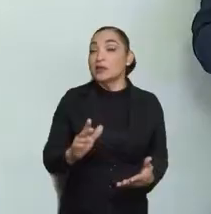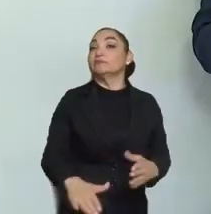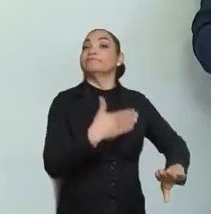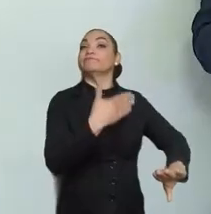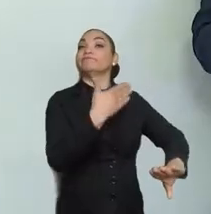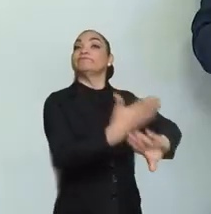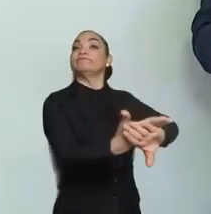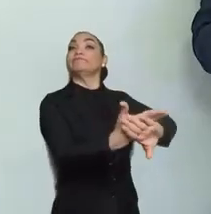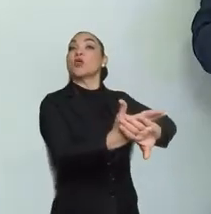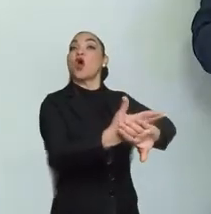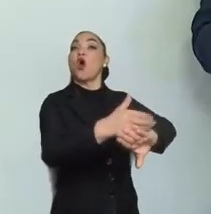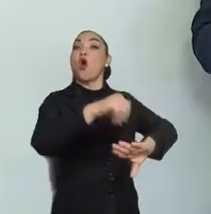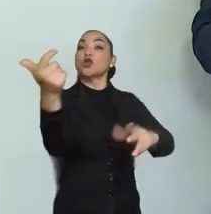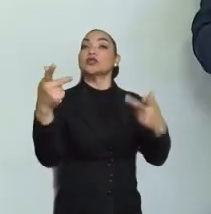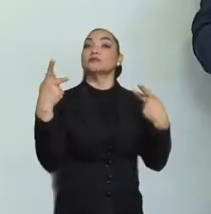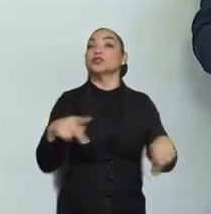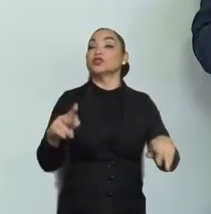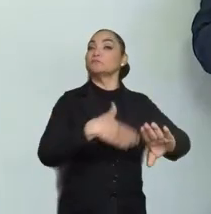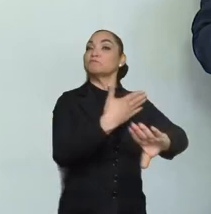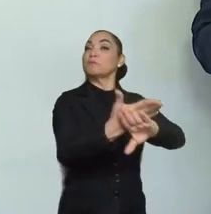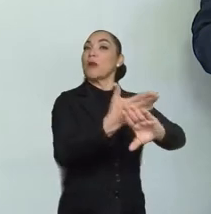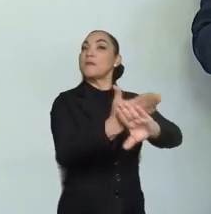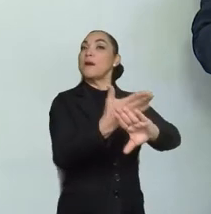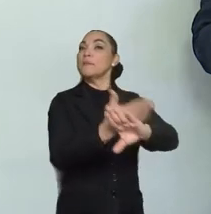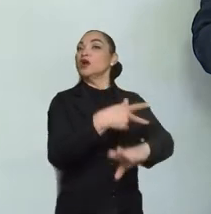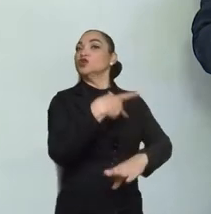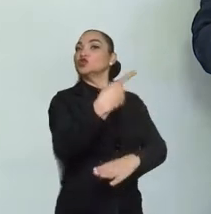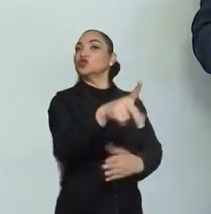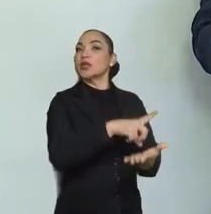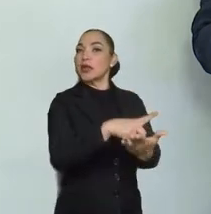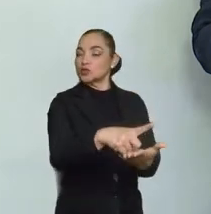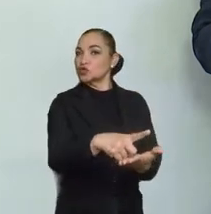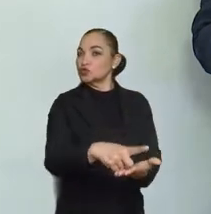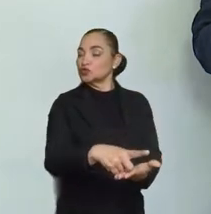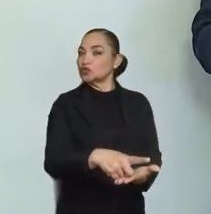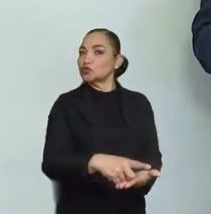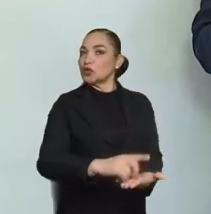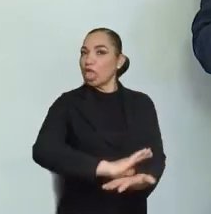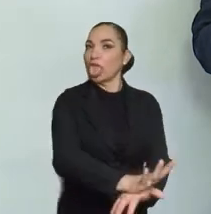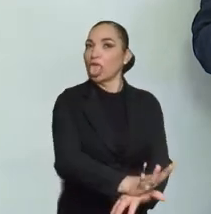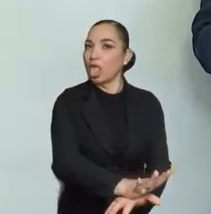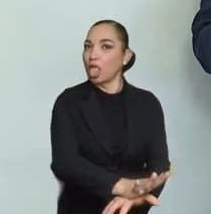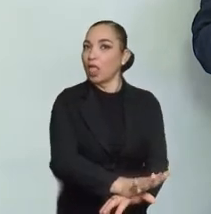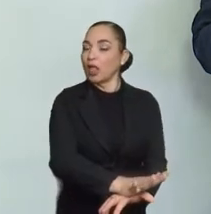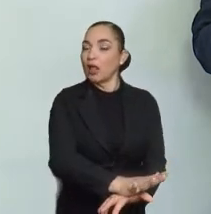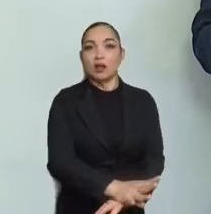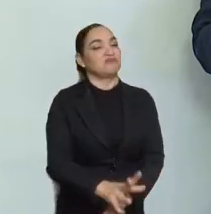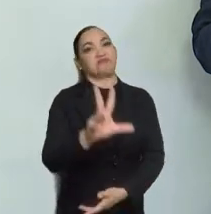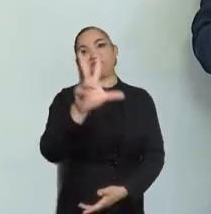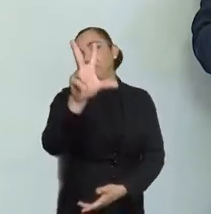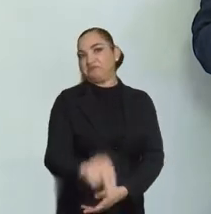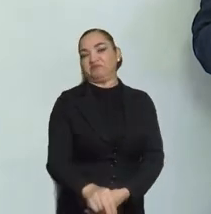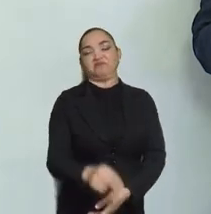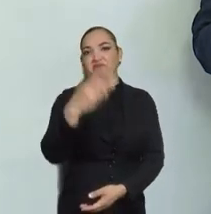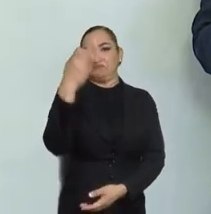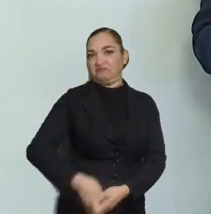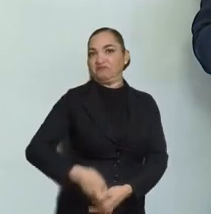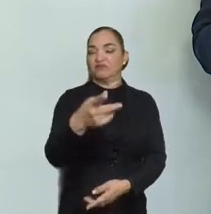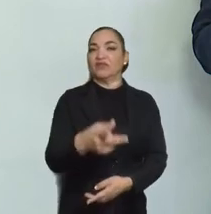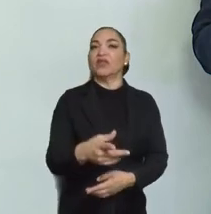eran adversarios. Pero aquí en los derechos laborales no hay problema